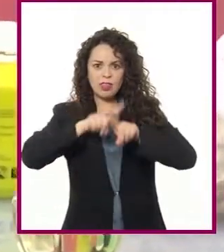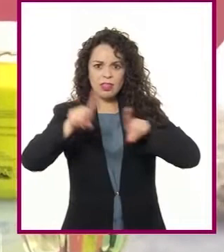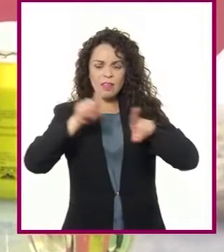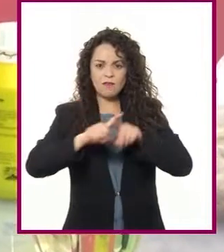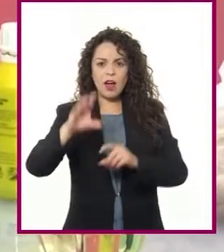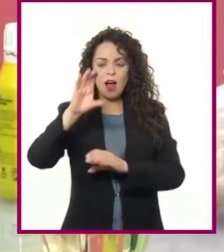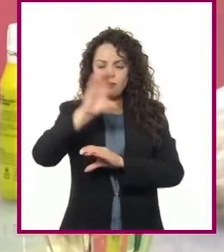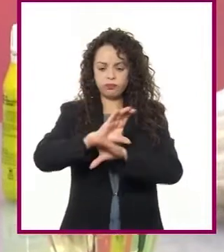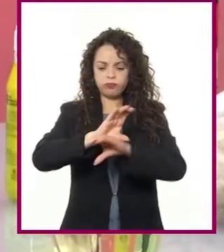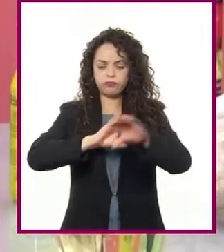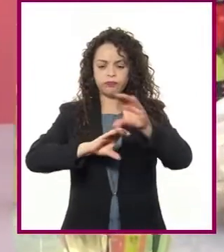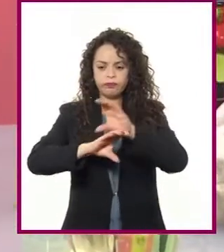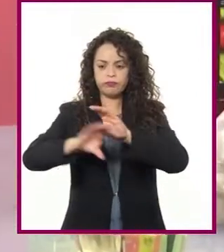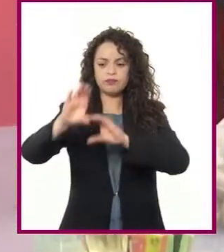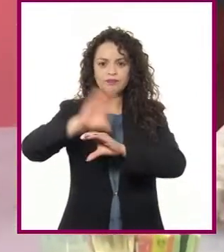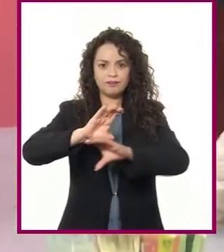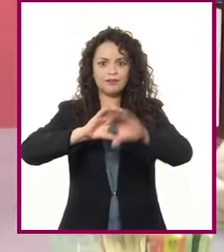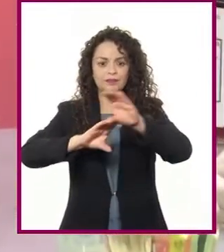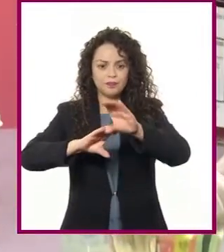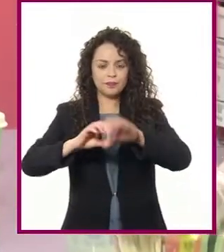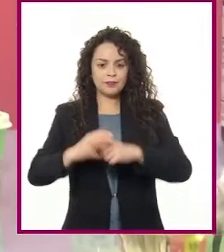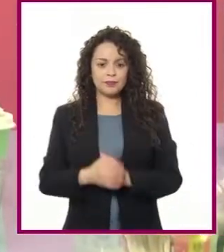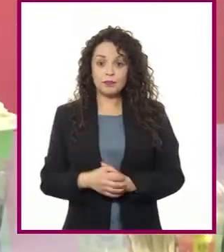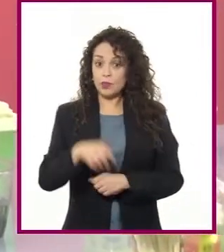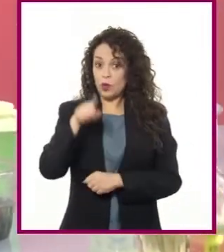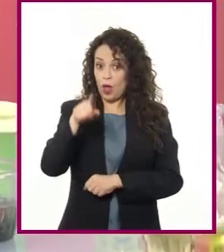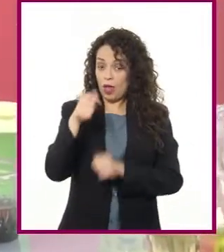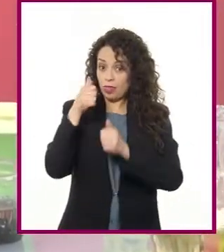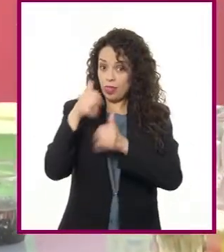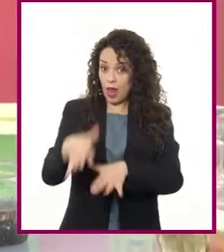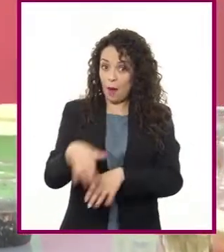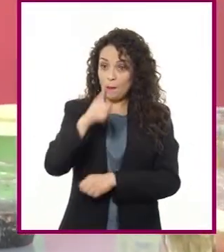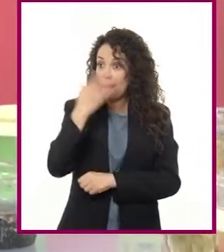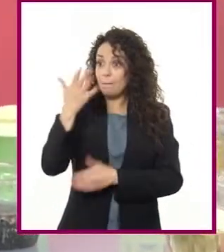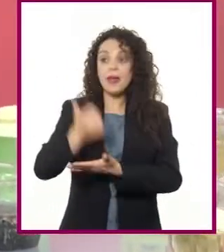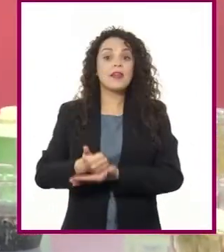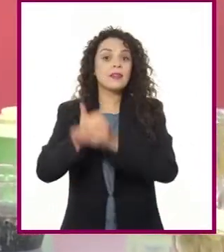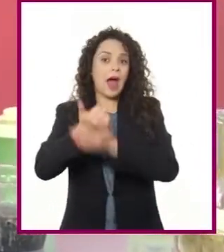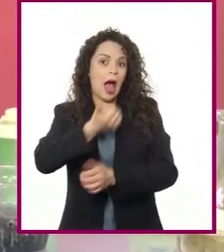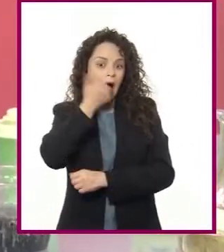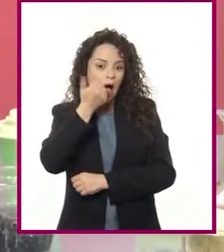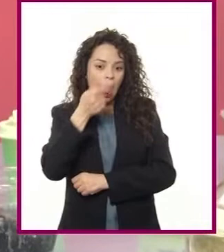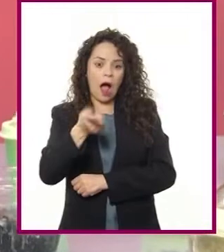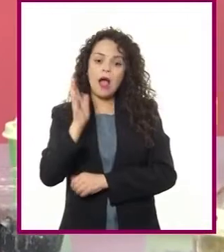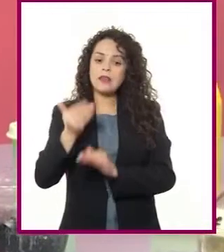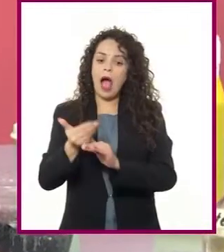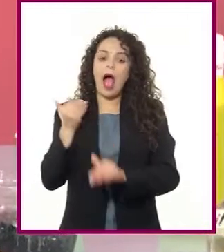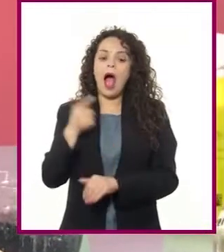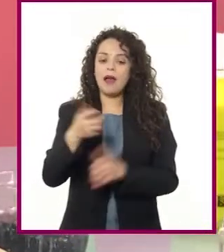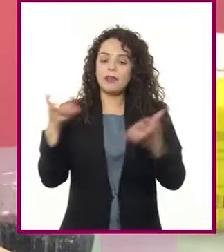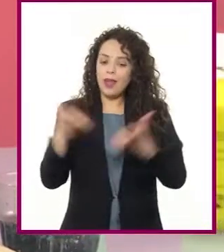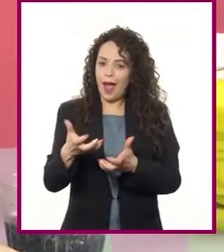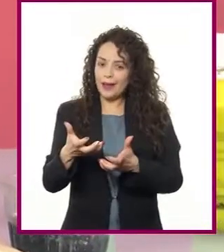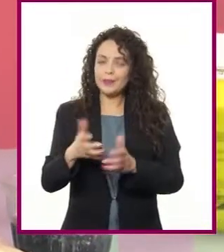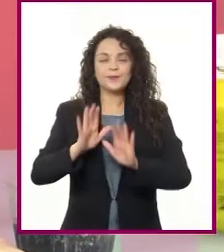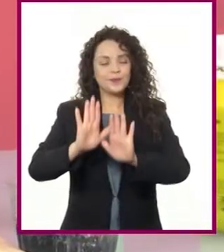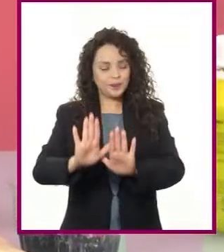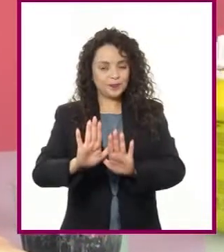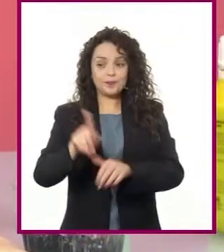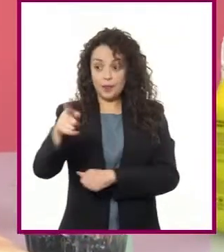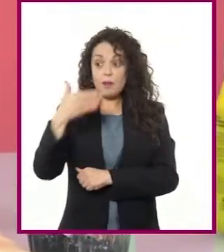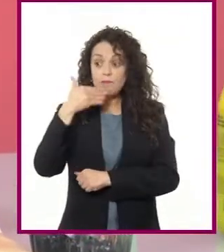capas. Maestra, está haciendo trampa. Pidió ayuda a los alumnos y ya viene preparada. Bueno, su dispositivo es